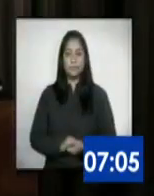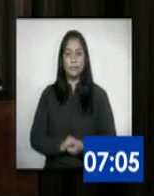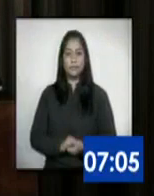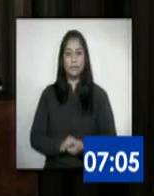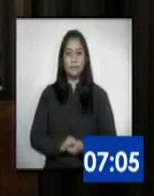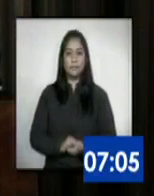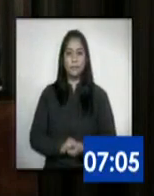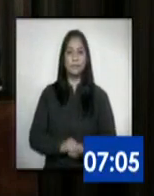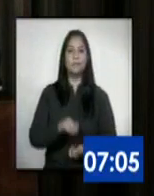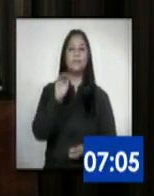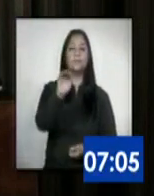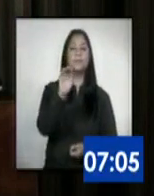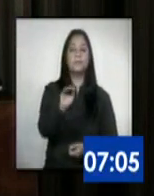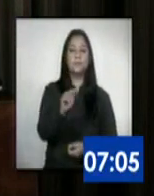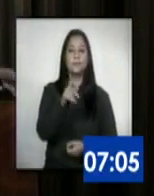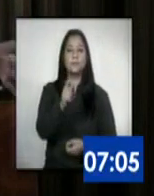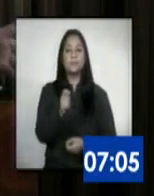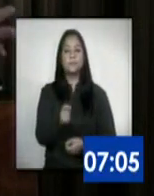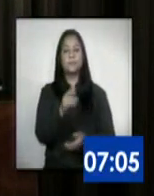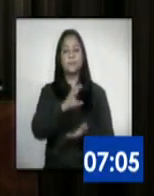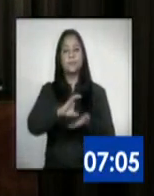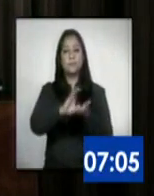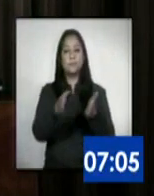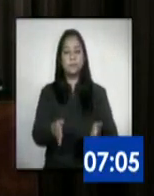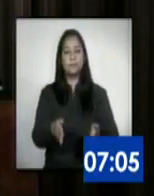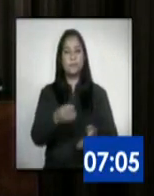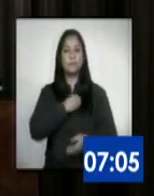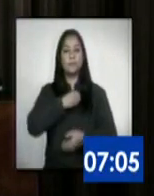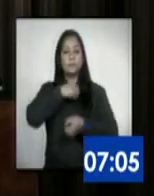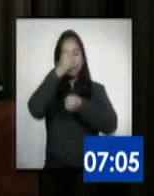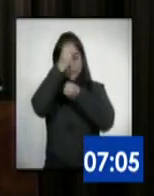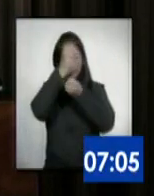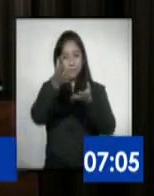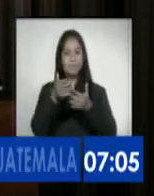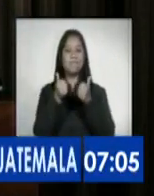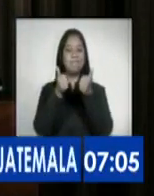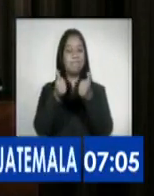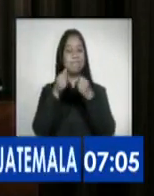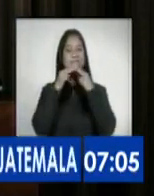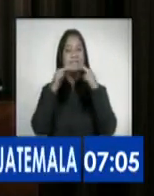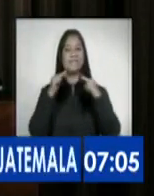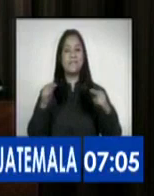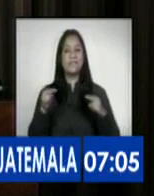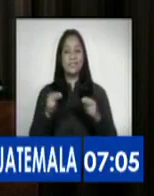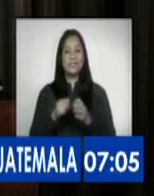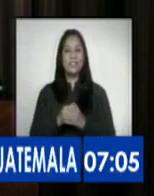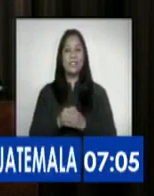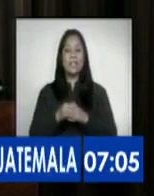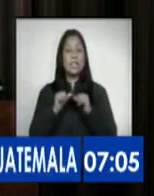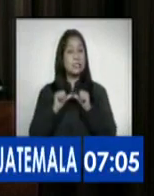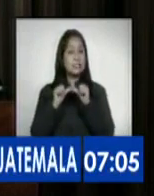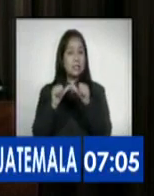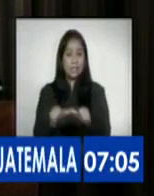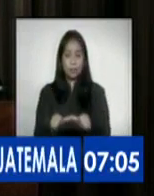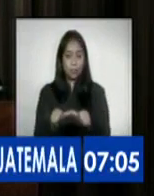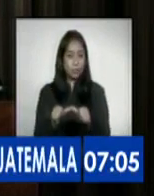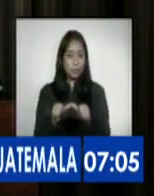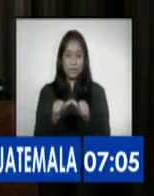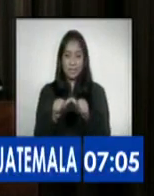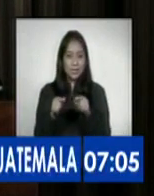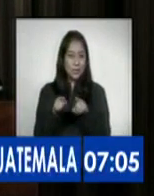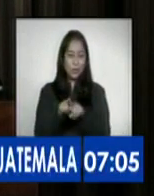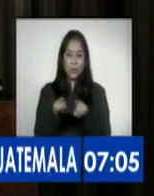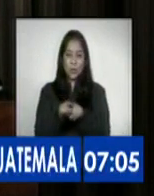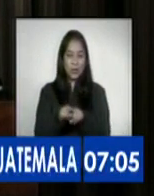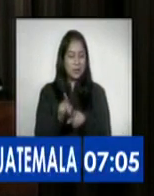Estimados conciudadanos, quiero informarles de buenas noticias. Seguimos con exactamente los